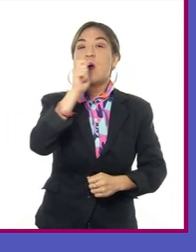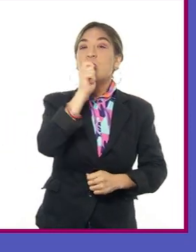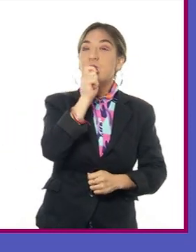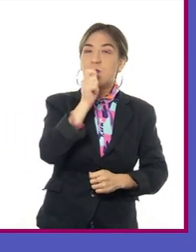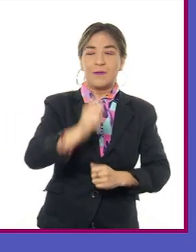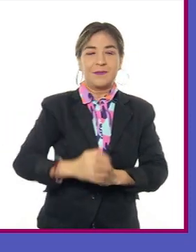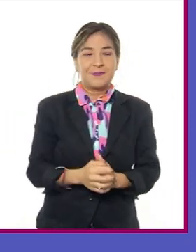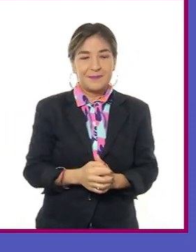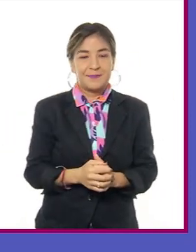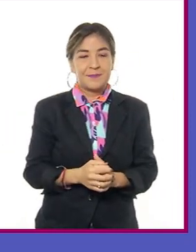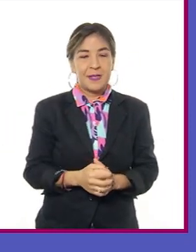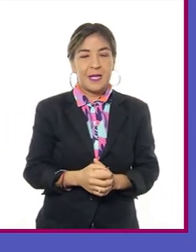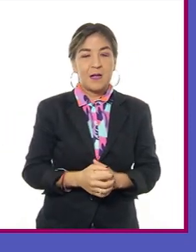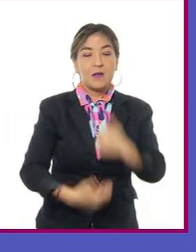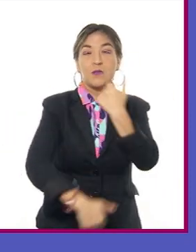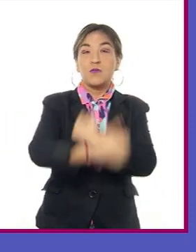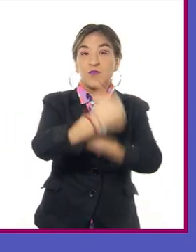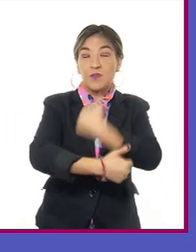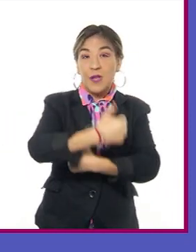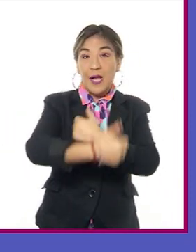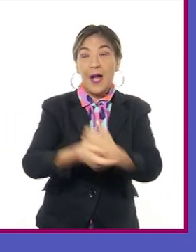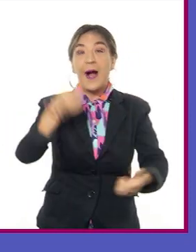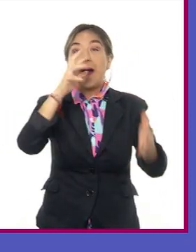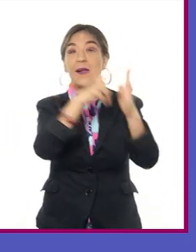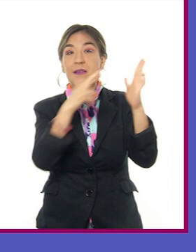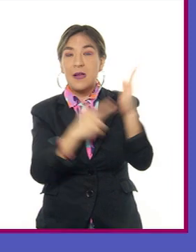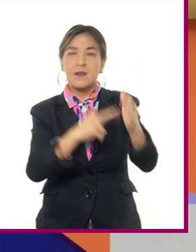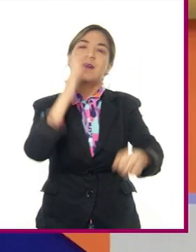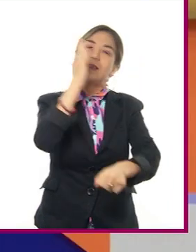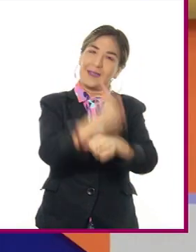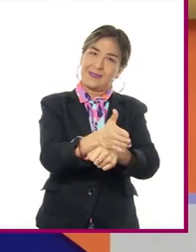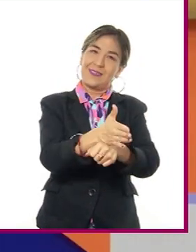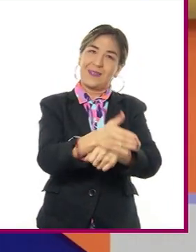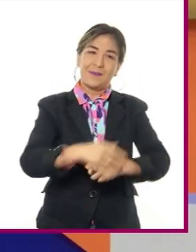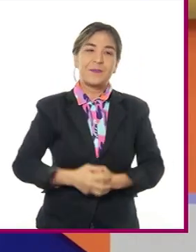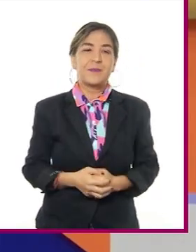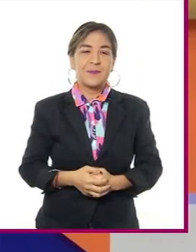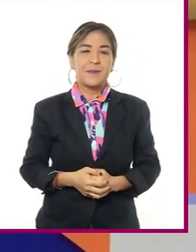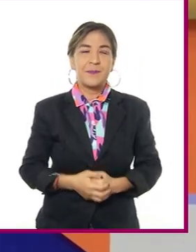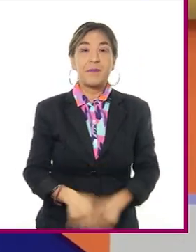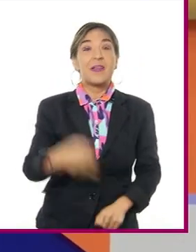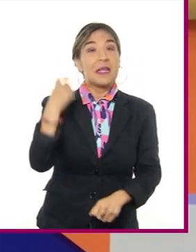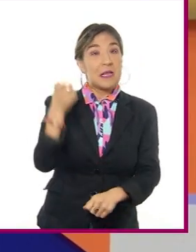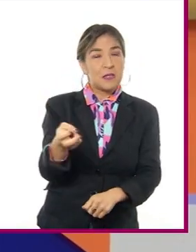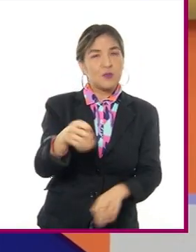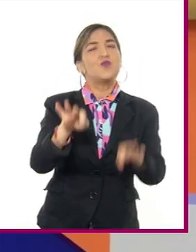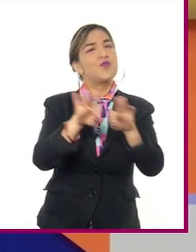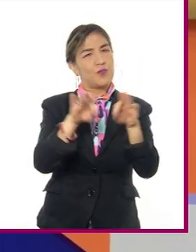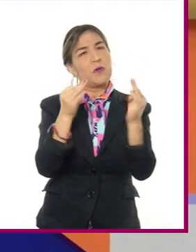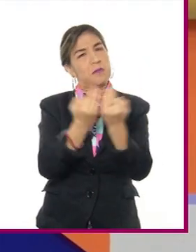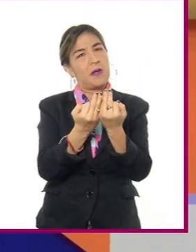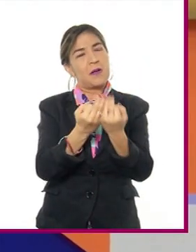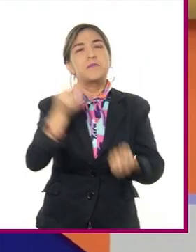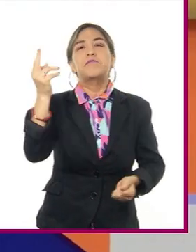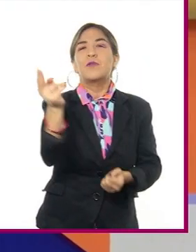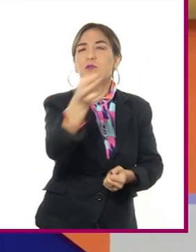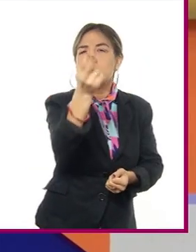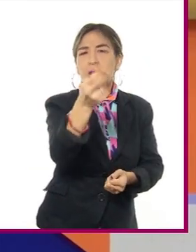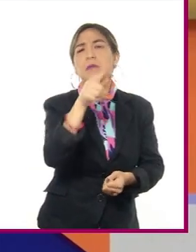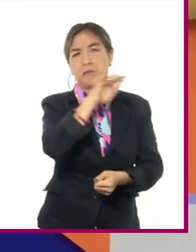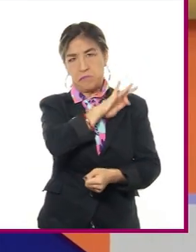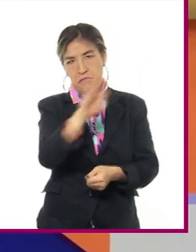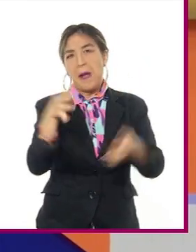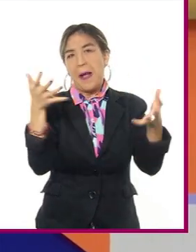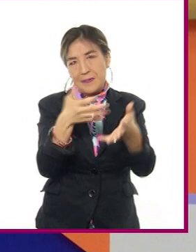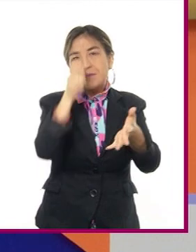árbitros. Competencias, reglas y sanciones. Esta es una forma. Ustedes pueden realizar